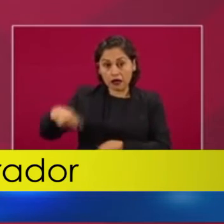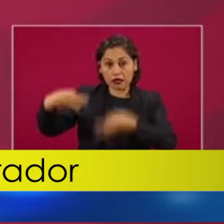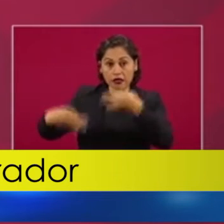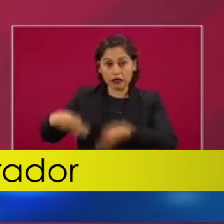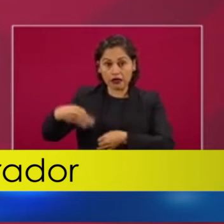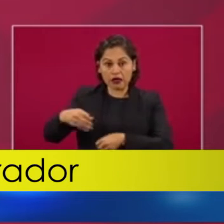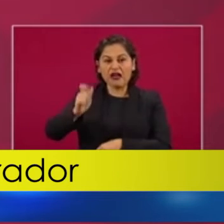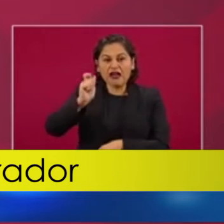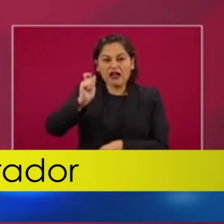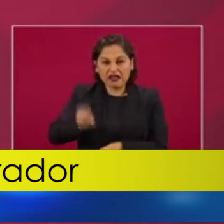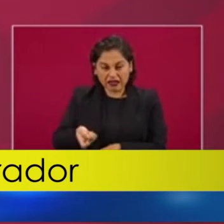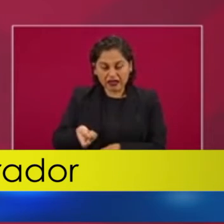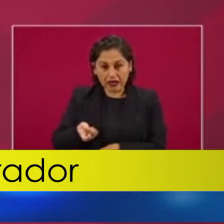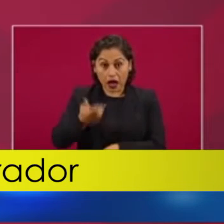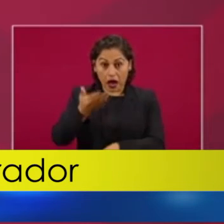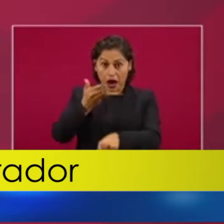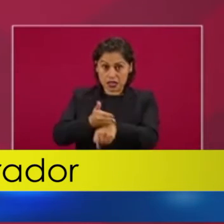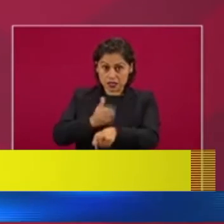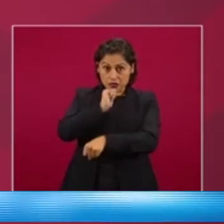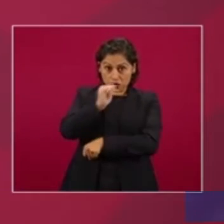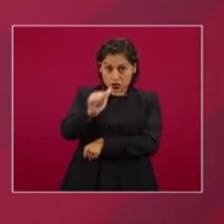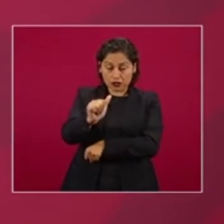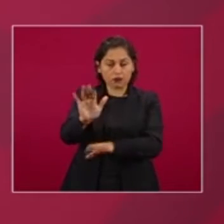significa que se inicie una investigación